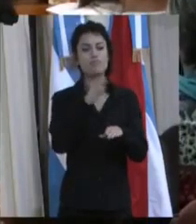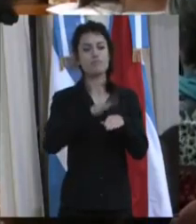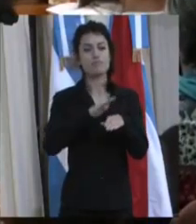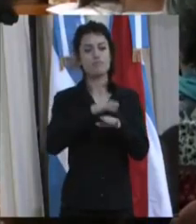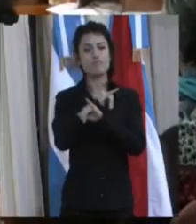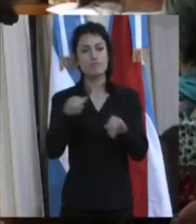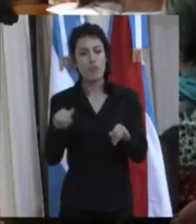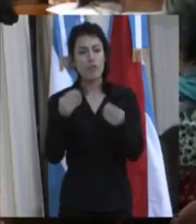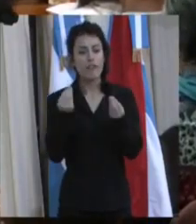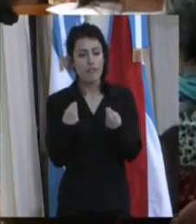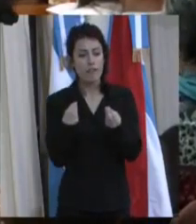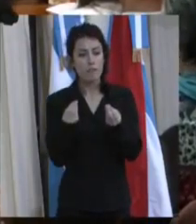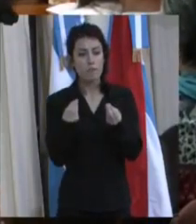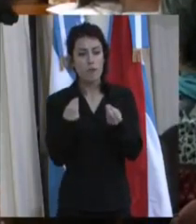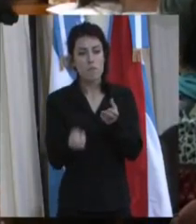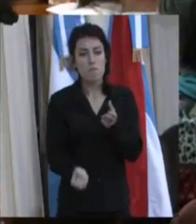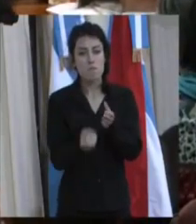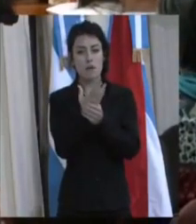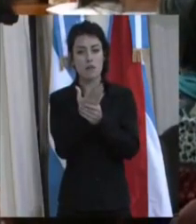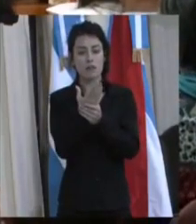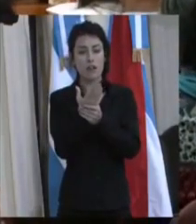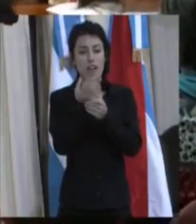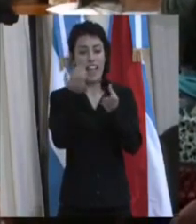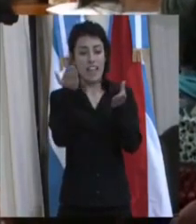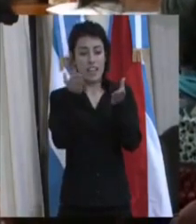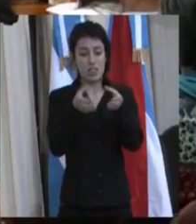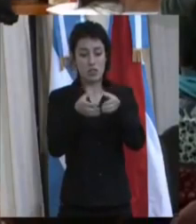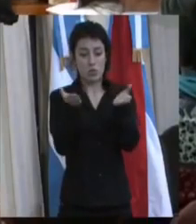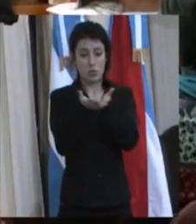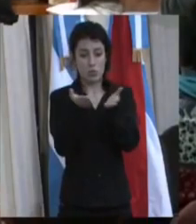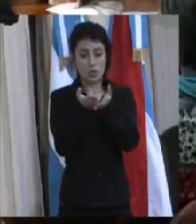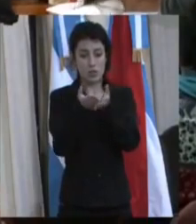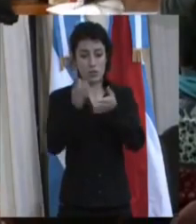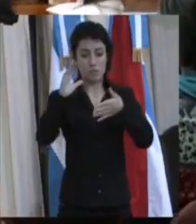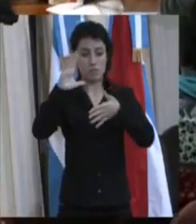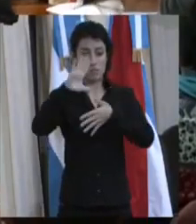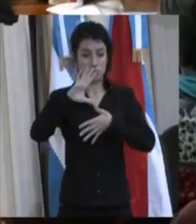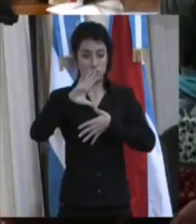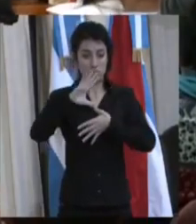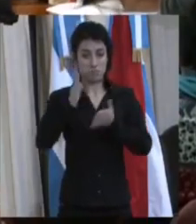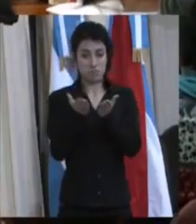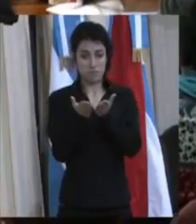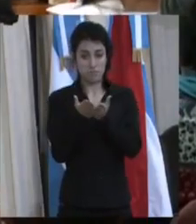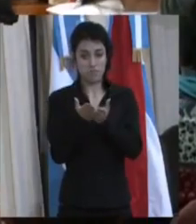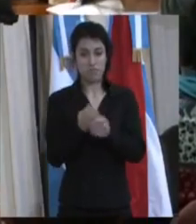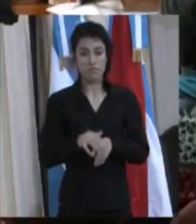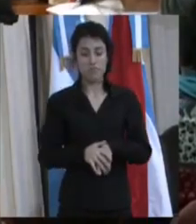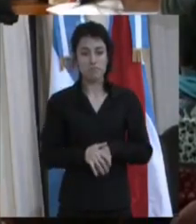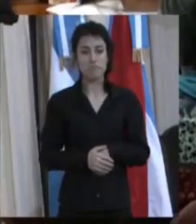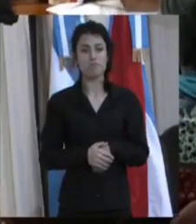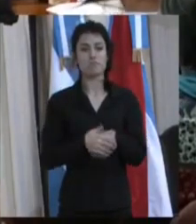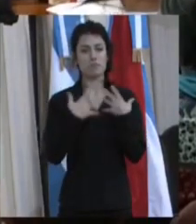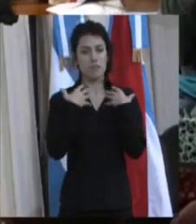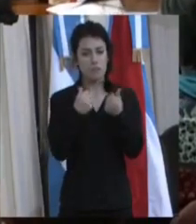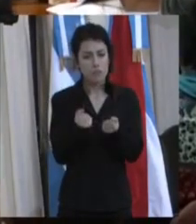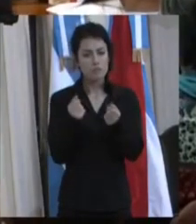liga, la fundación de una liga de estudiantes americanos. Presenta el informe, lo defiende, los estudiantes lo